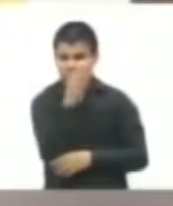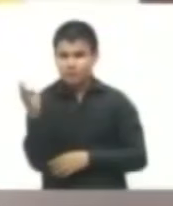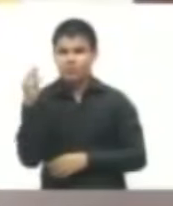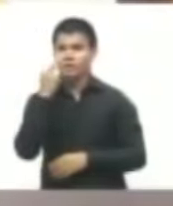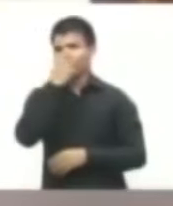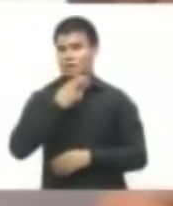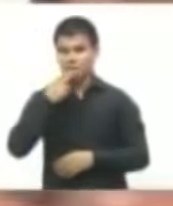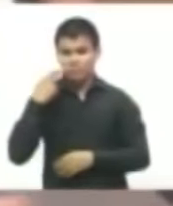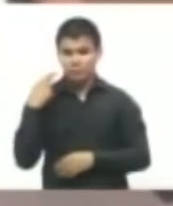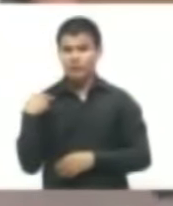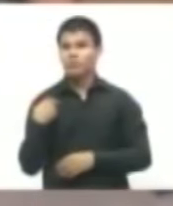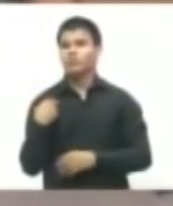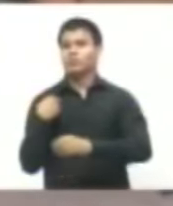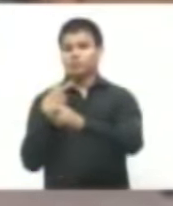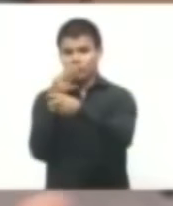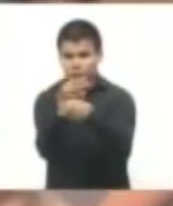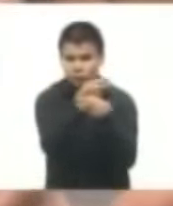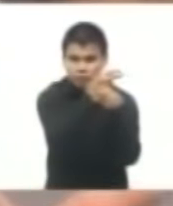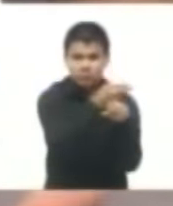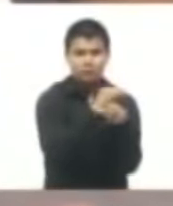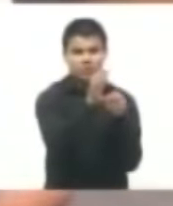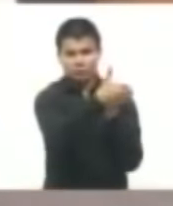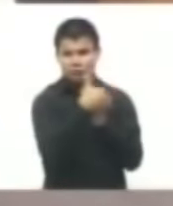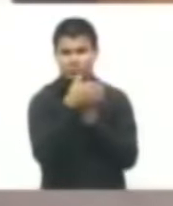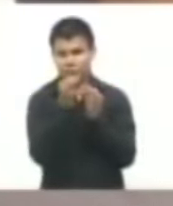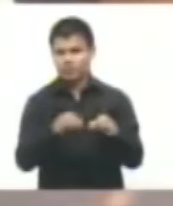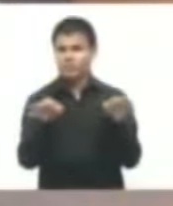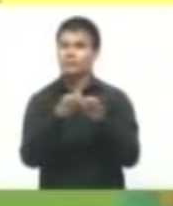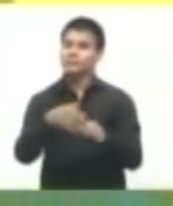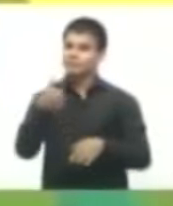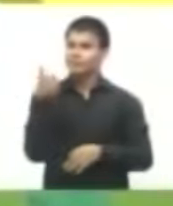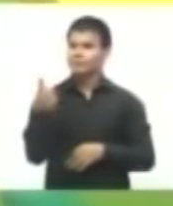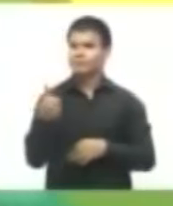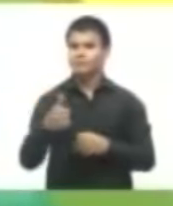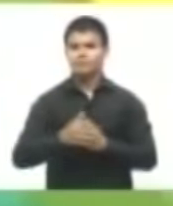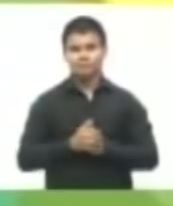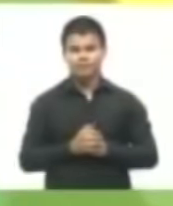de la policía y la administración distrital. Buena esa, Santiago.